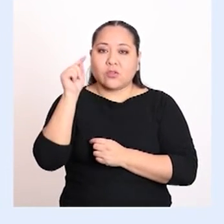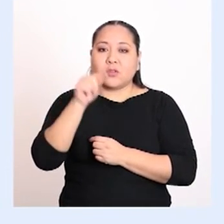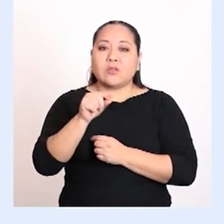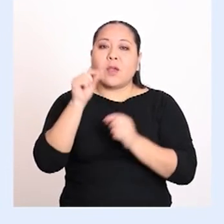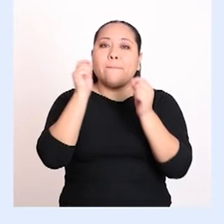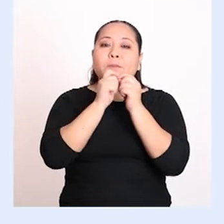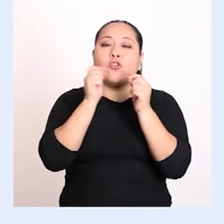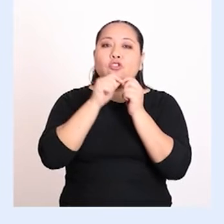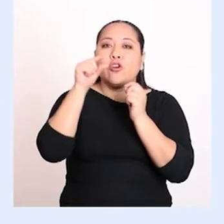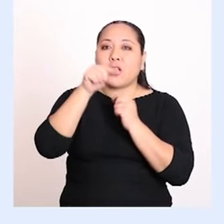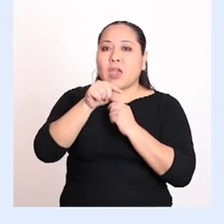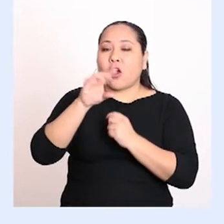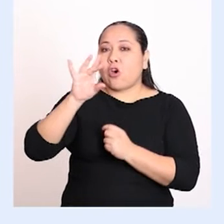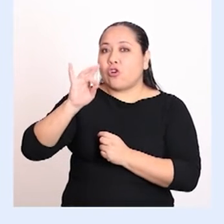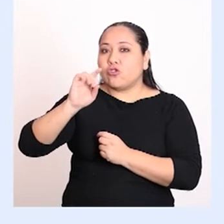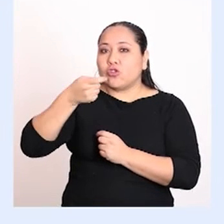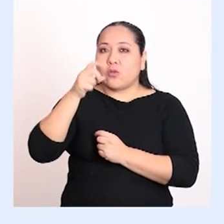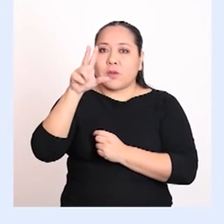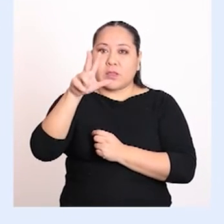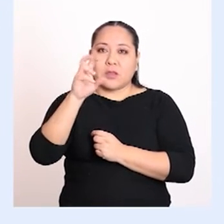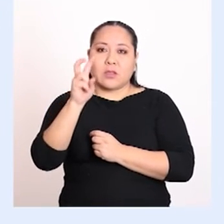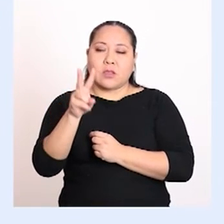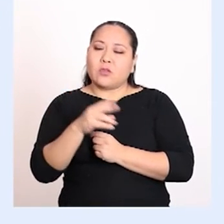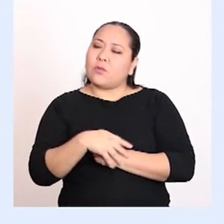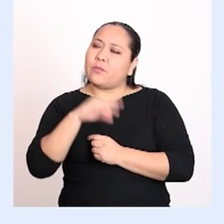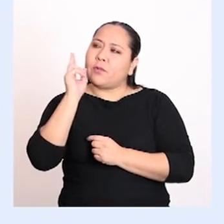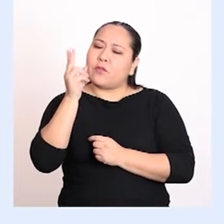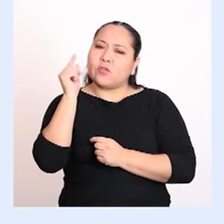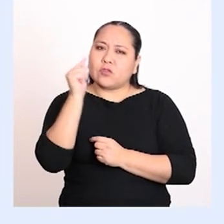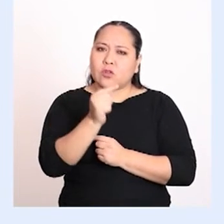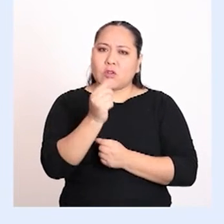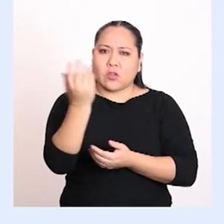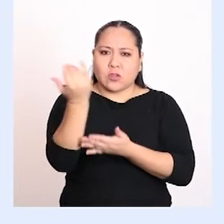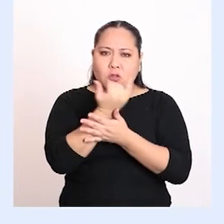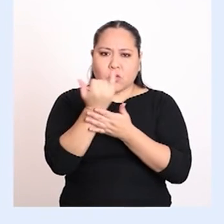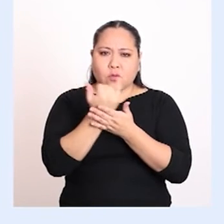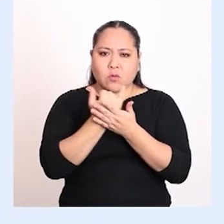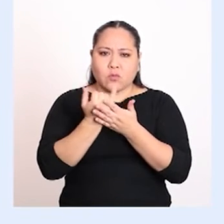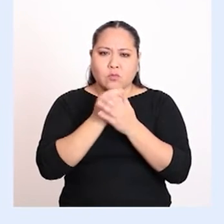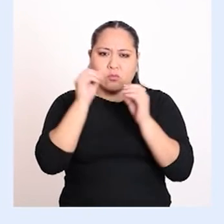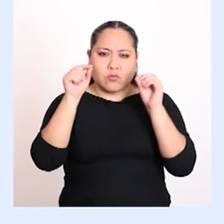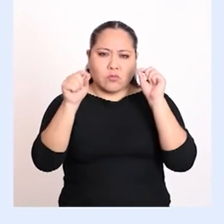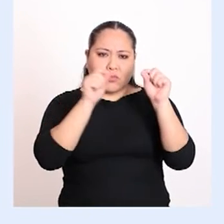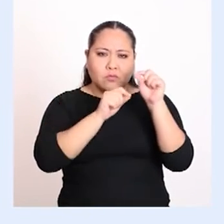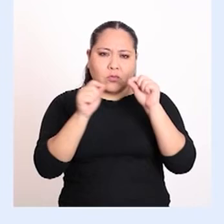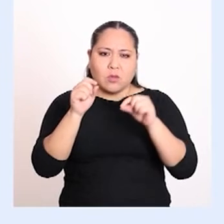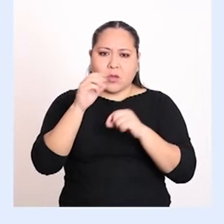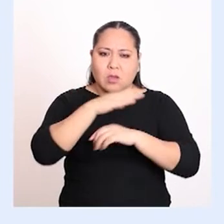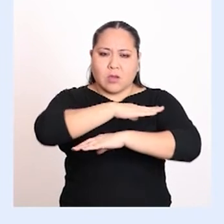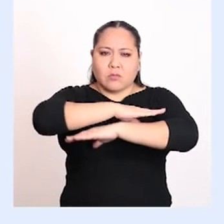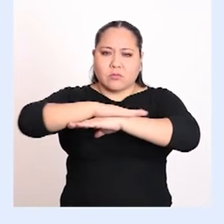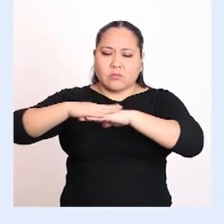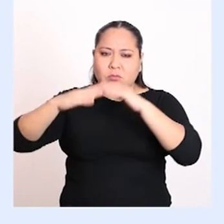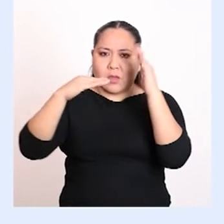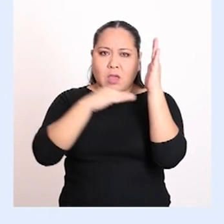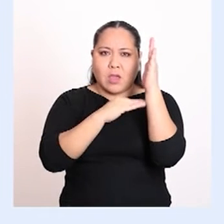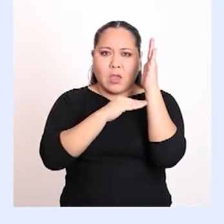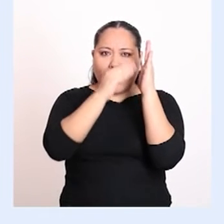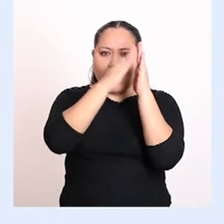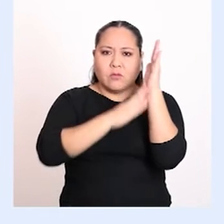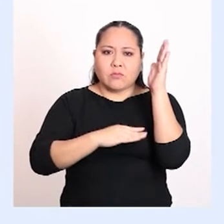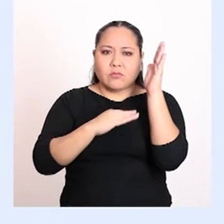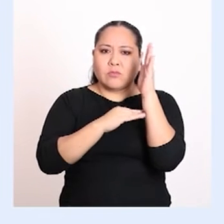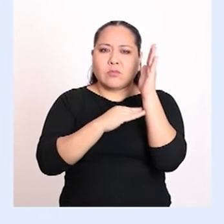G 8,32. Profesor, en nuestro sistema de eje cartesiano tenemos